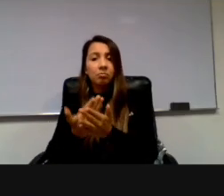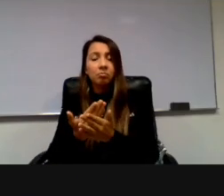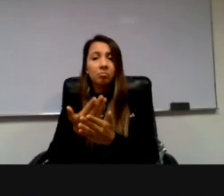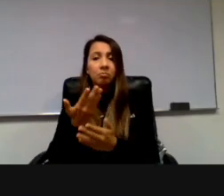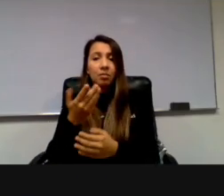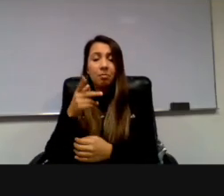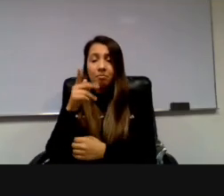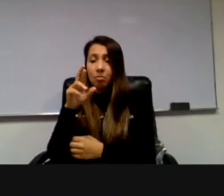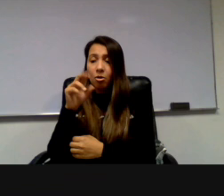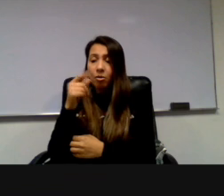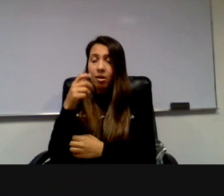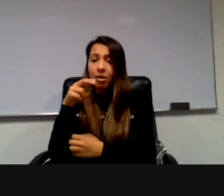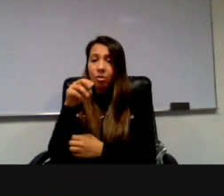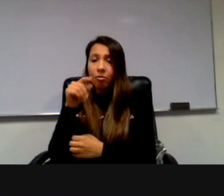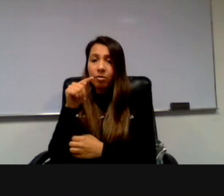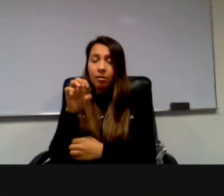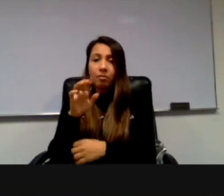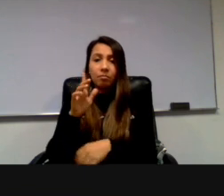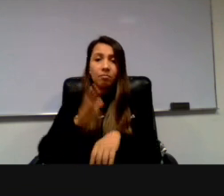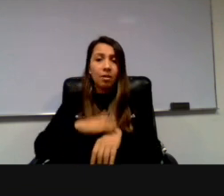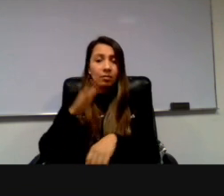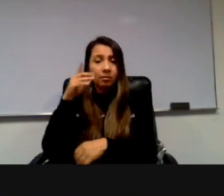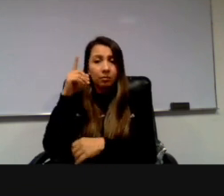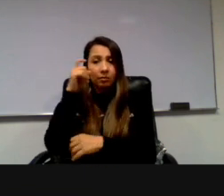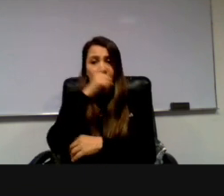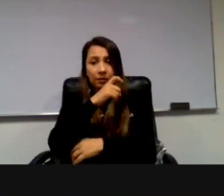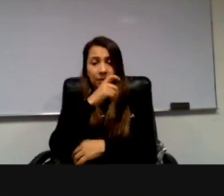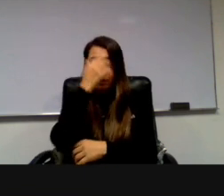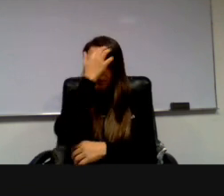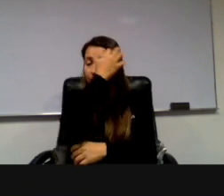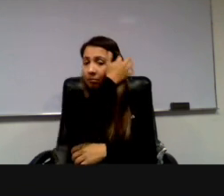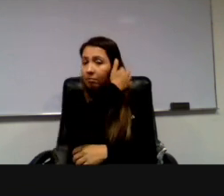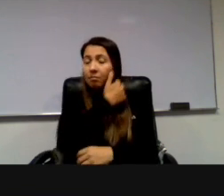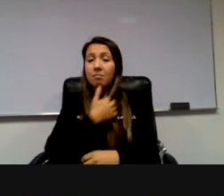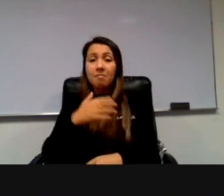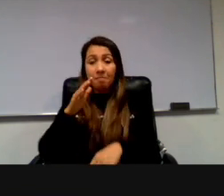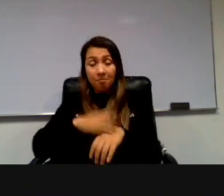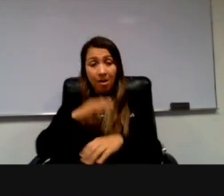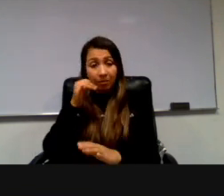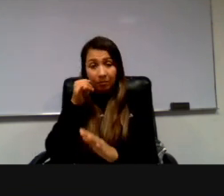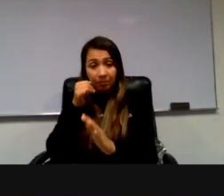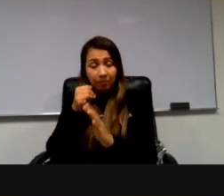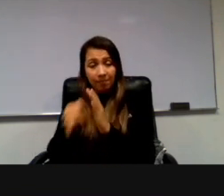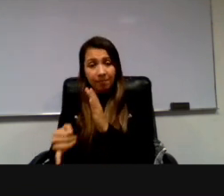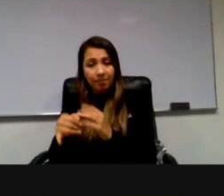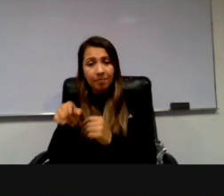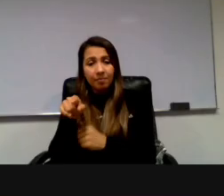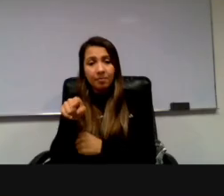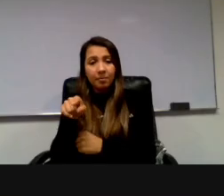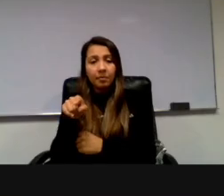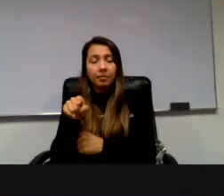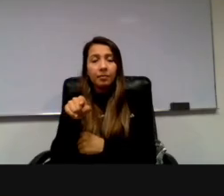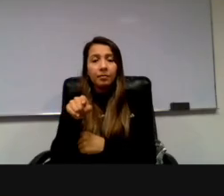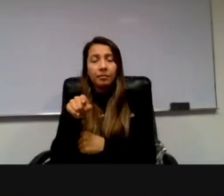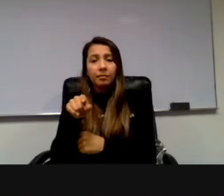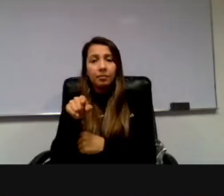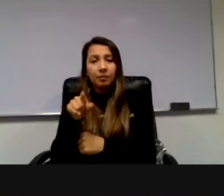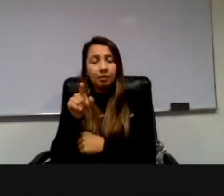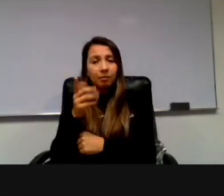pues no era un progenote, sino que ya era más complejo, ¿no? Que era similar en complejidad a una